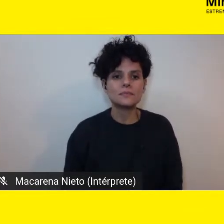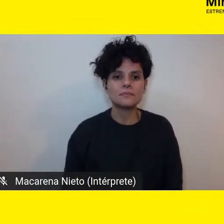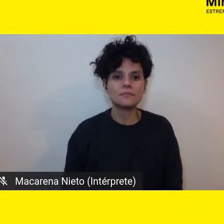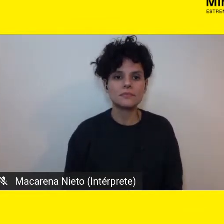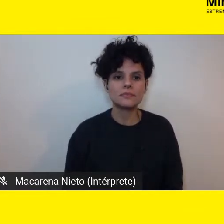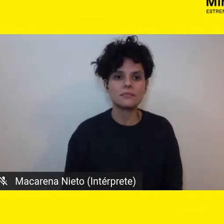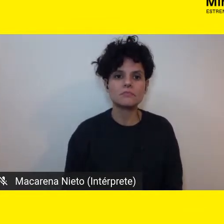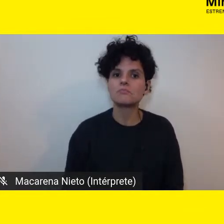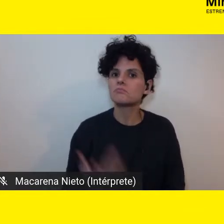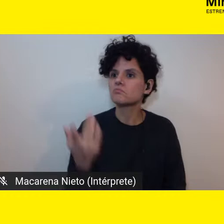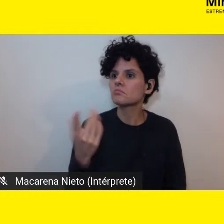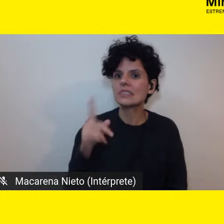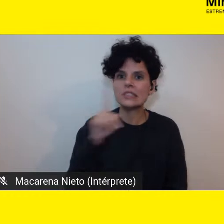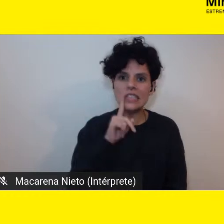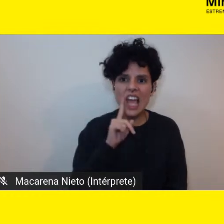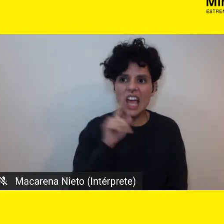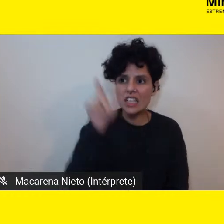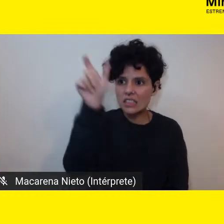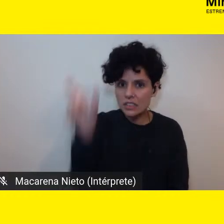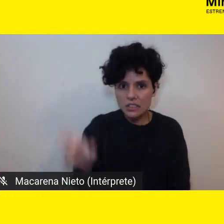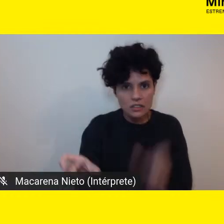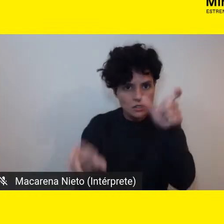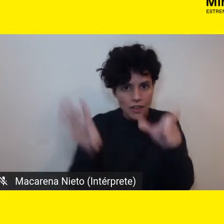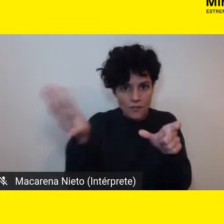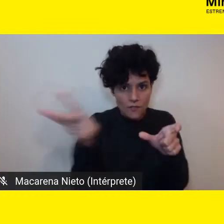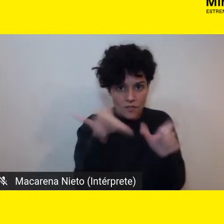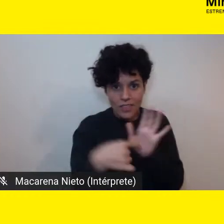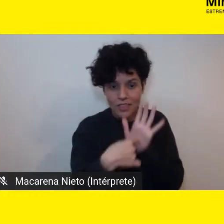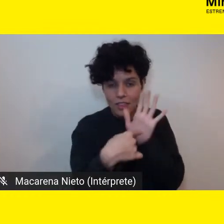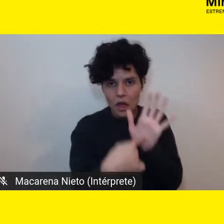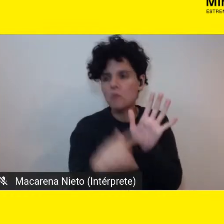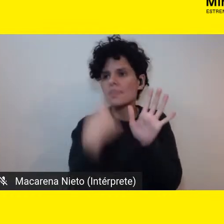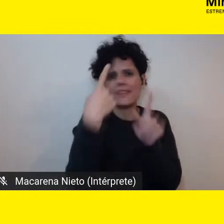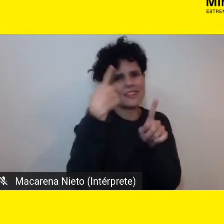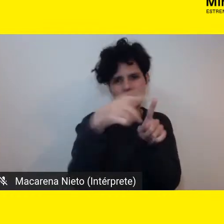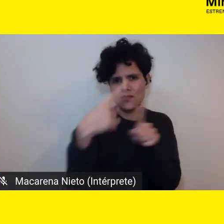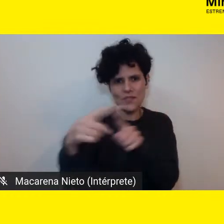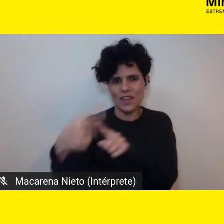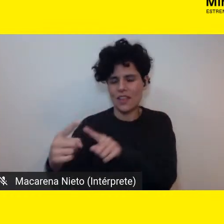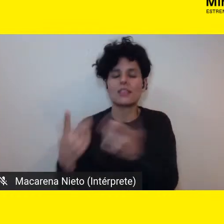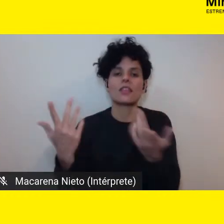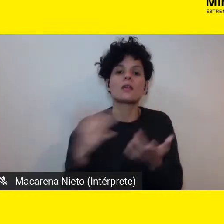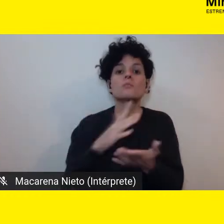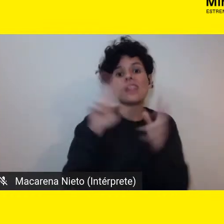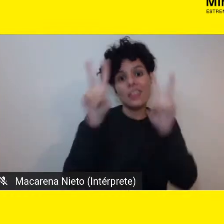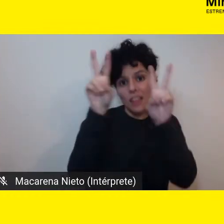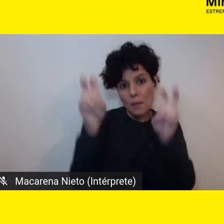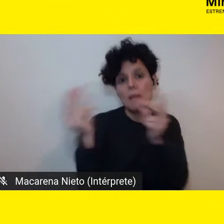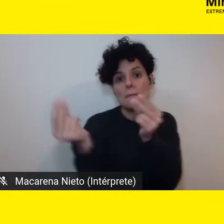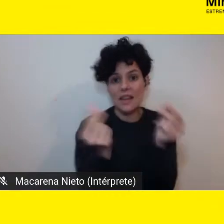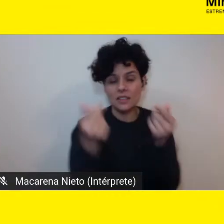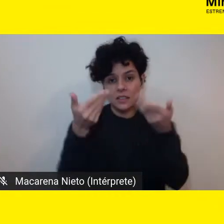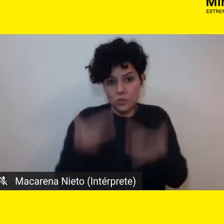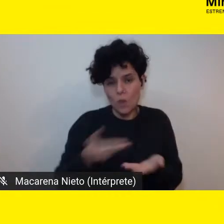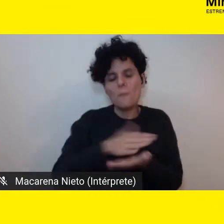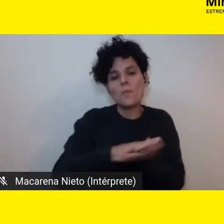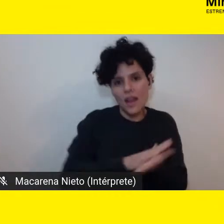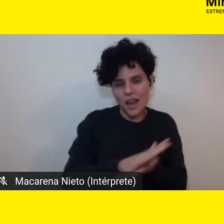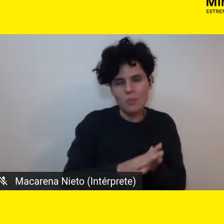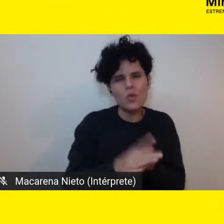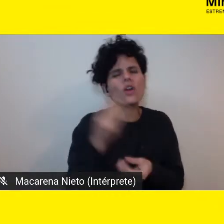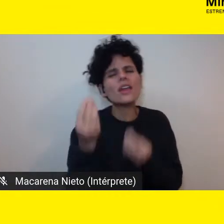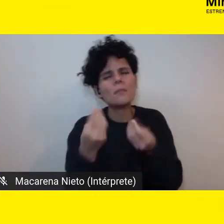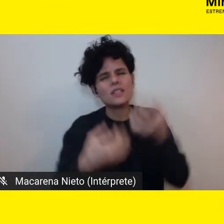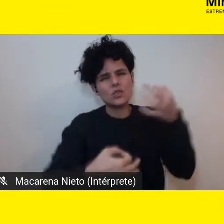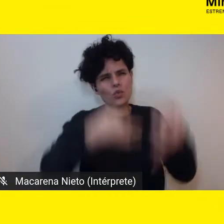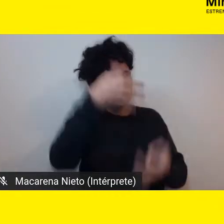distintos invitados especialistas en temas como el de hoy, que es cómo opera la justicia chilena para las